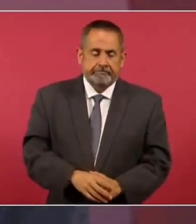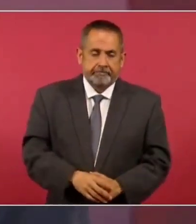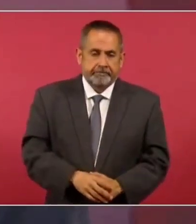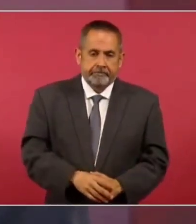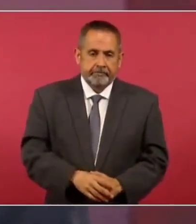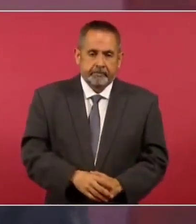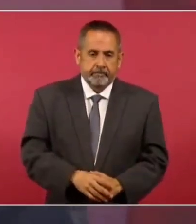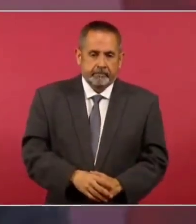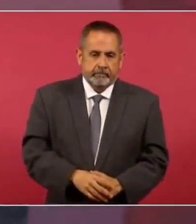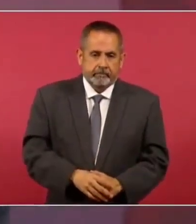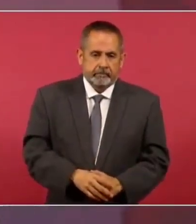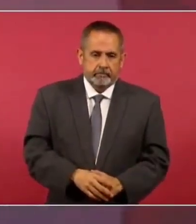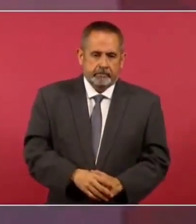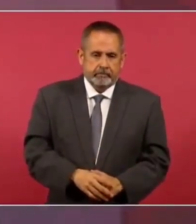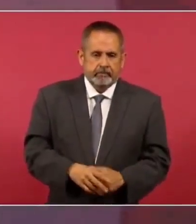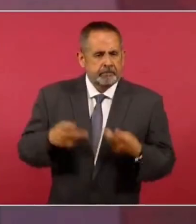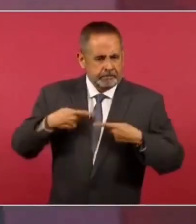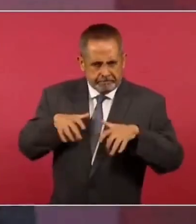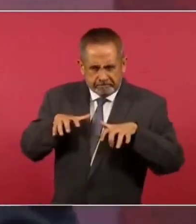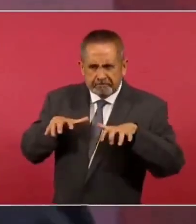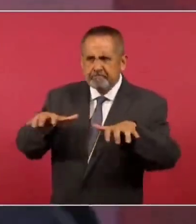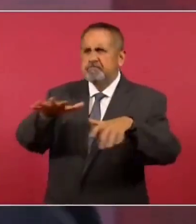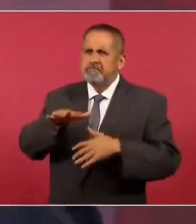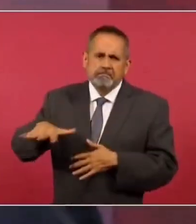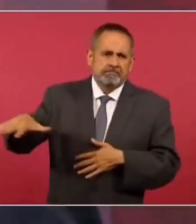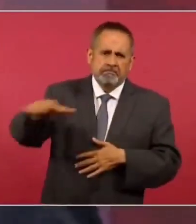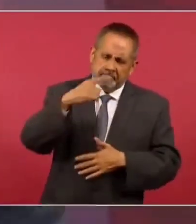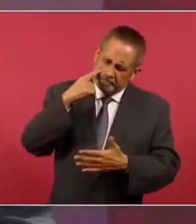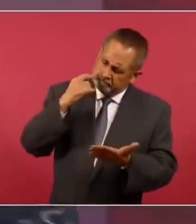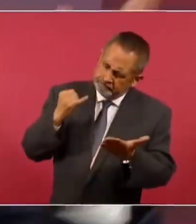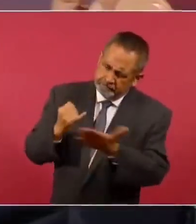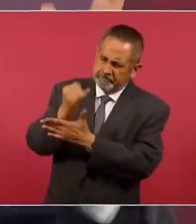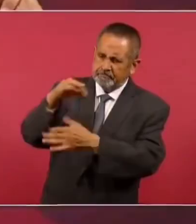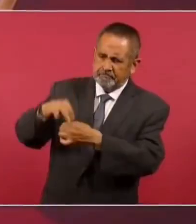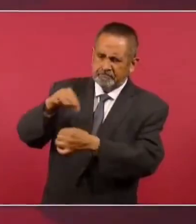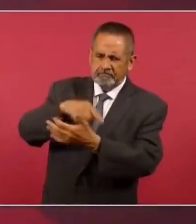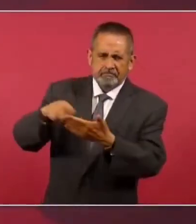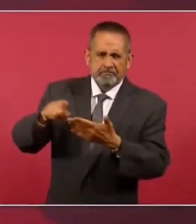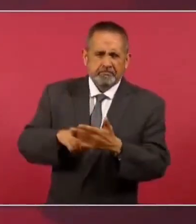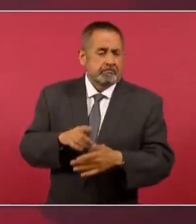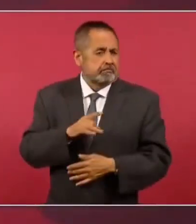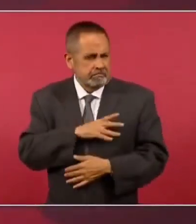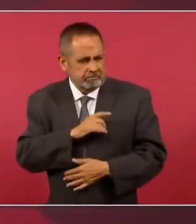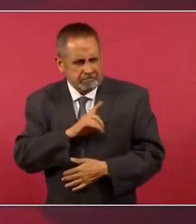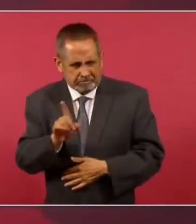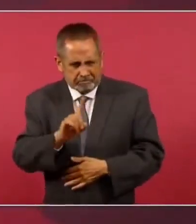Que sea el pueblo el que decida, y no hay que tenerle miedo al pueblo.